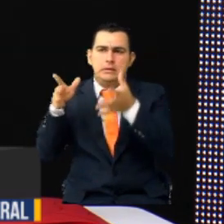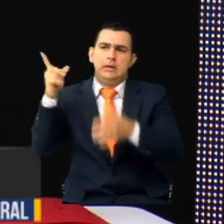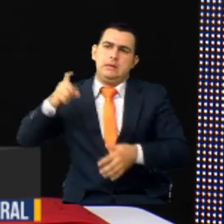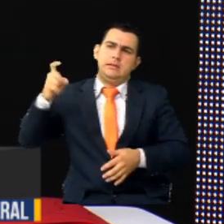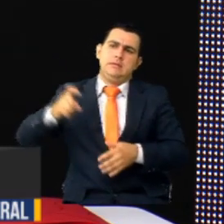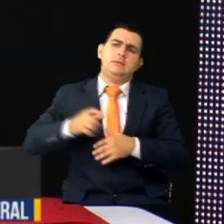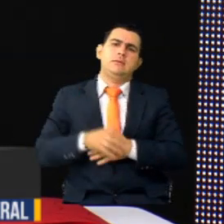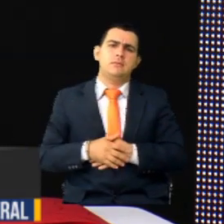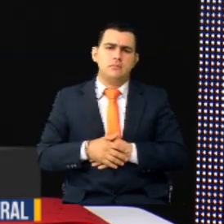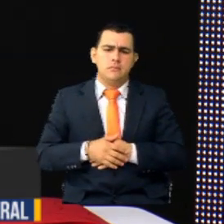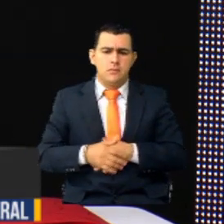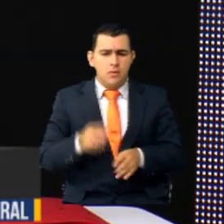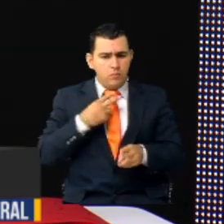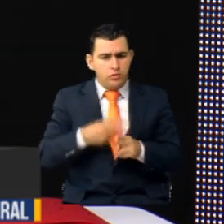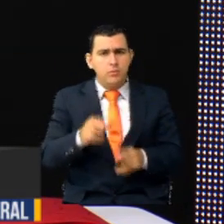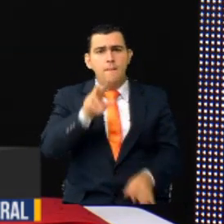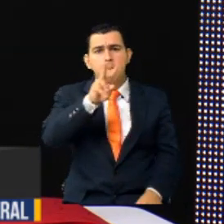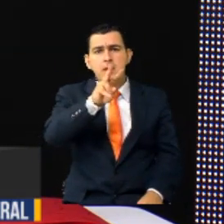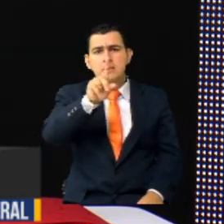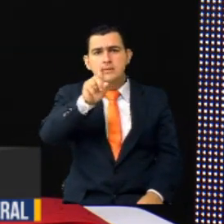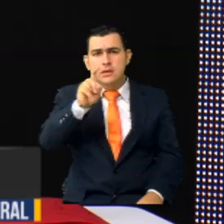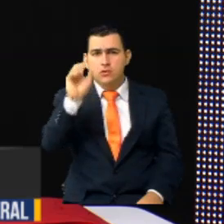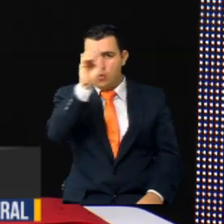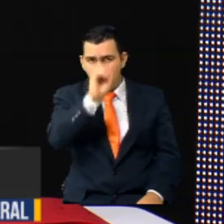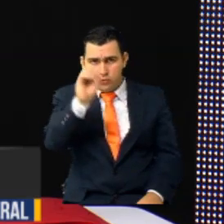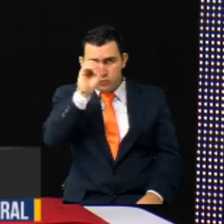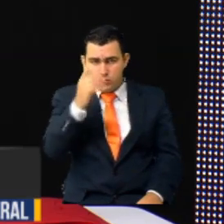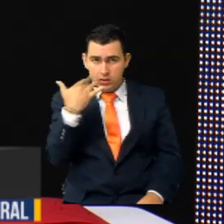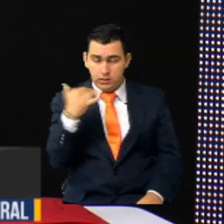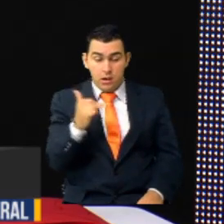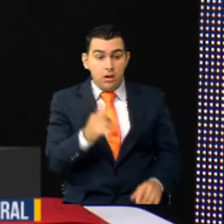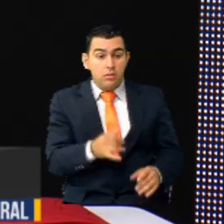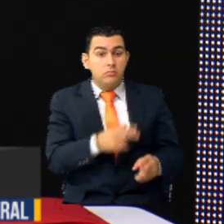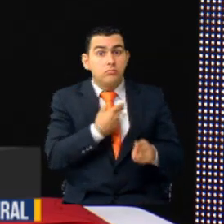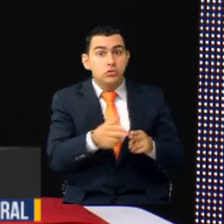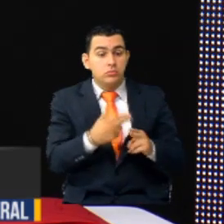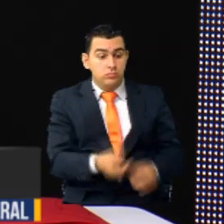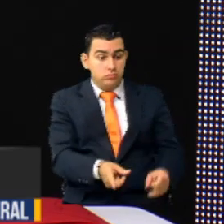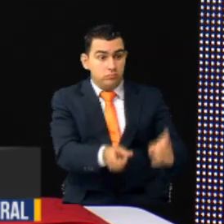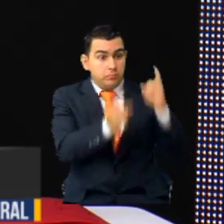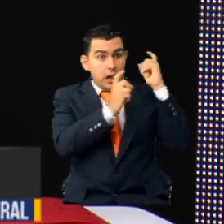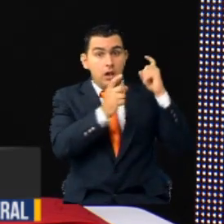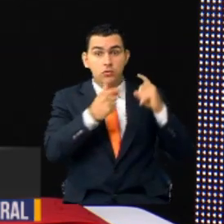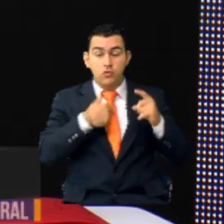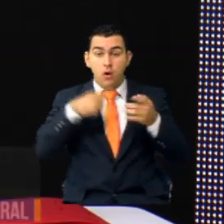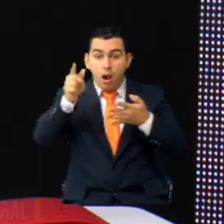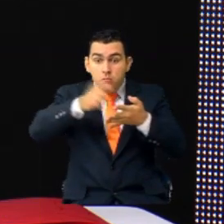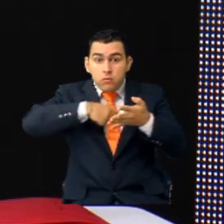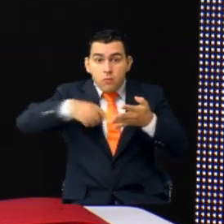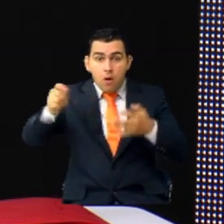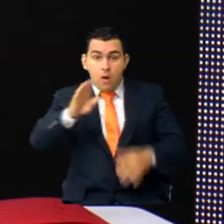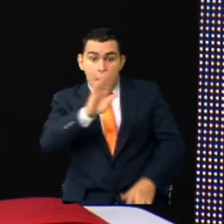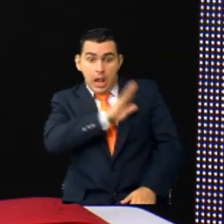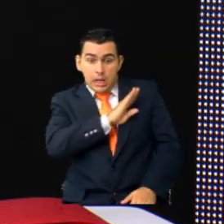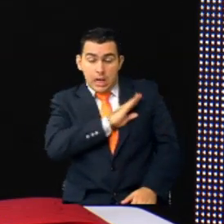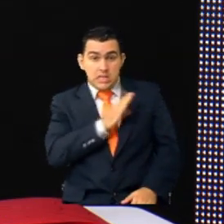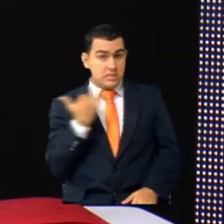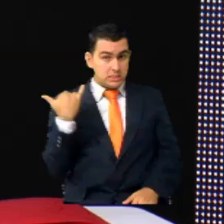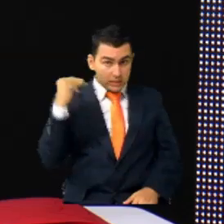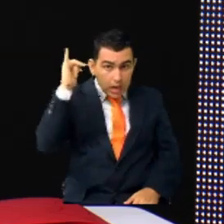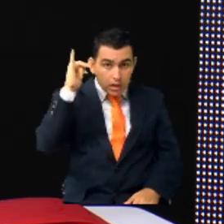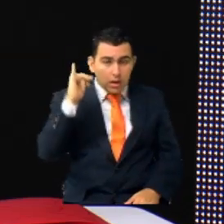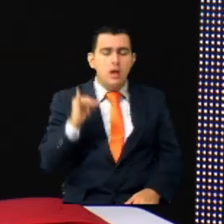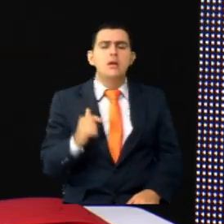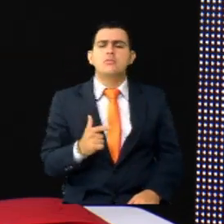del 26 de octubre, una vez recibamos la elección de los barranqueños y las barranqueñas como alcalde